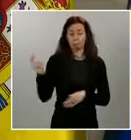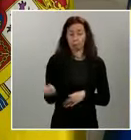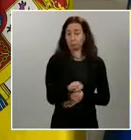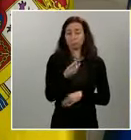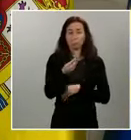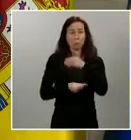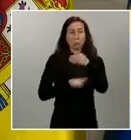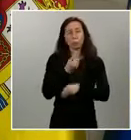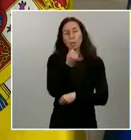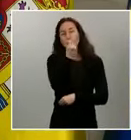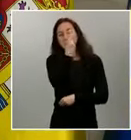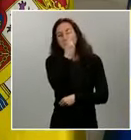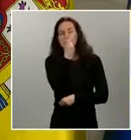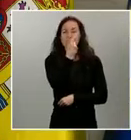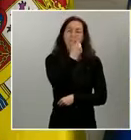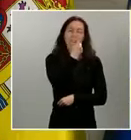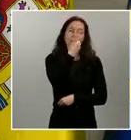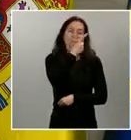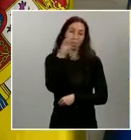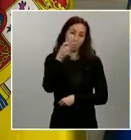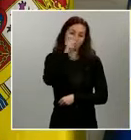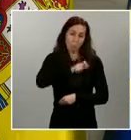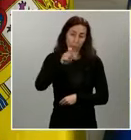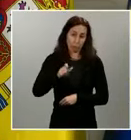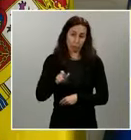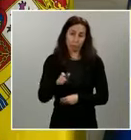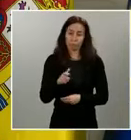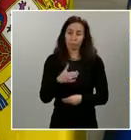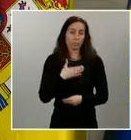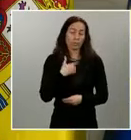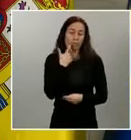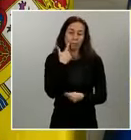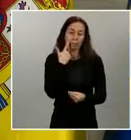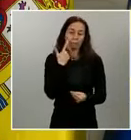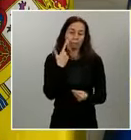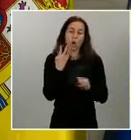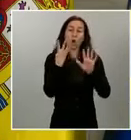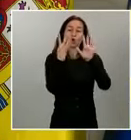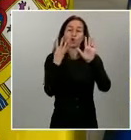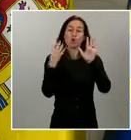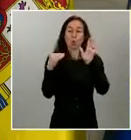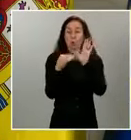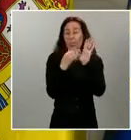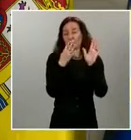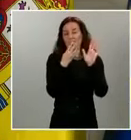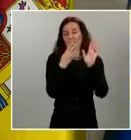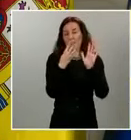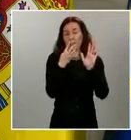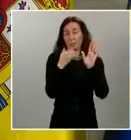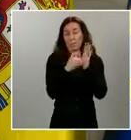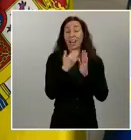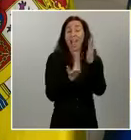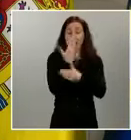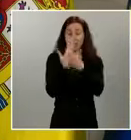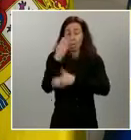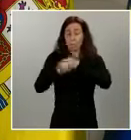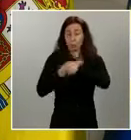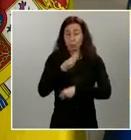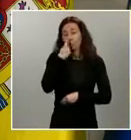1.100 personas, cifras que también contrastan con las 90.000 al día correspondientes al año pasado. El